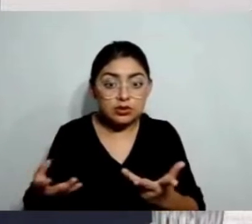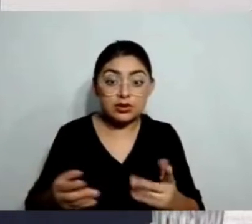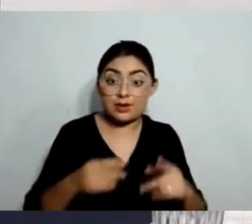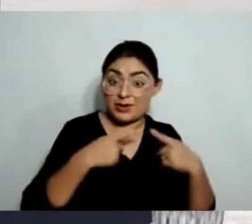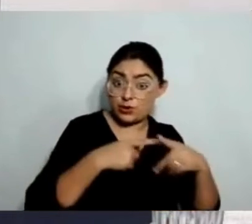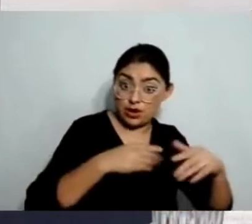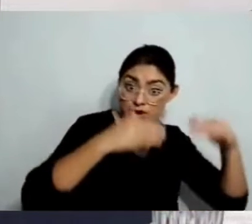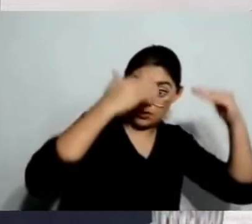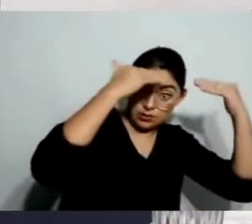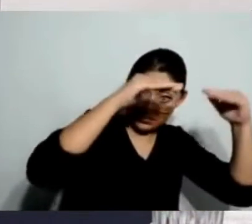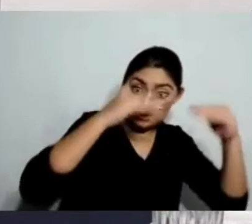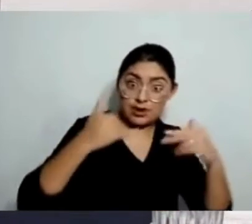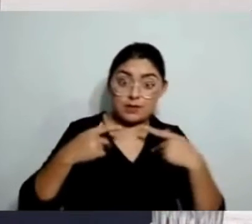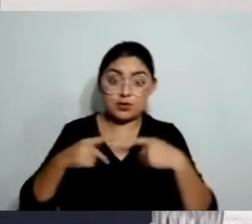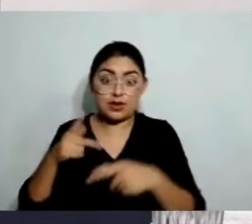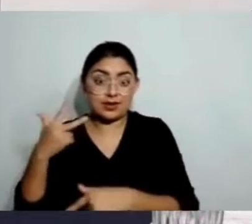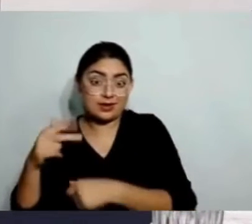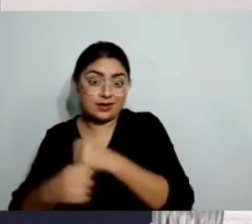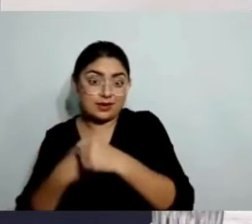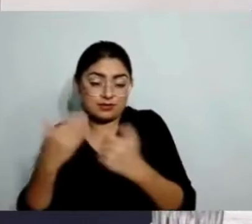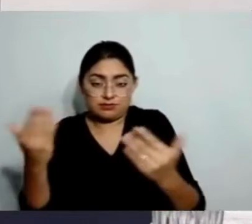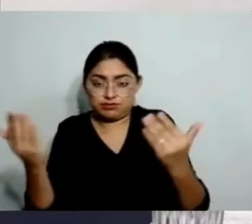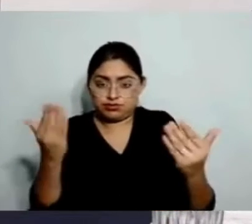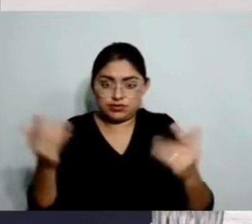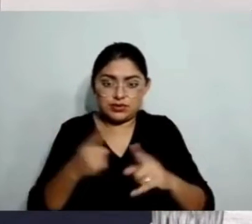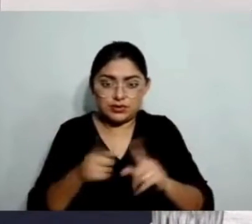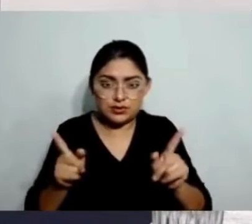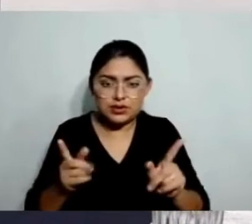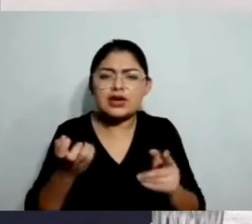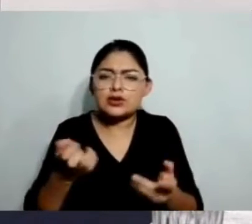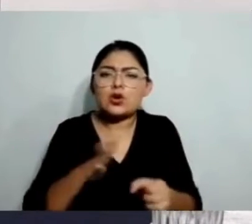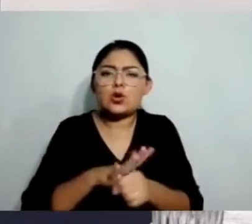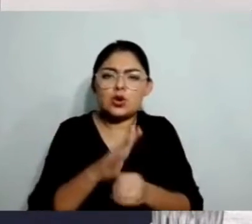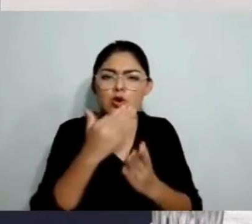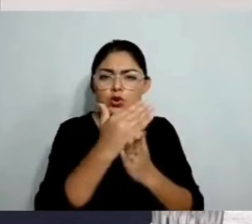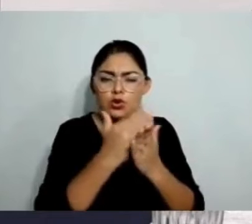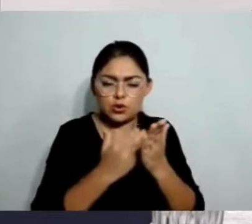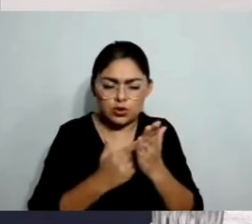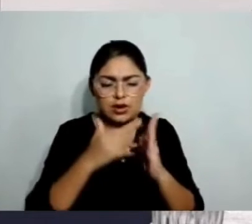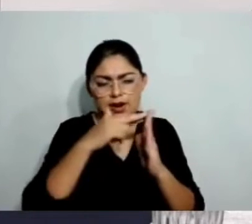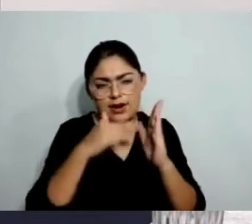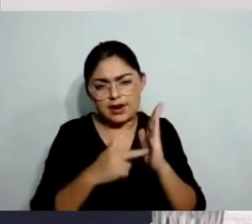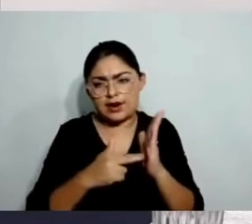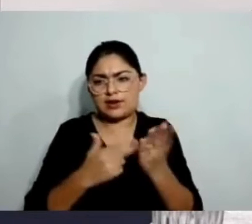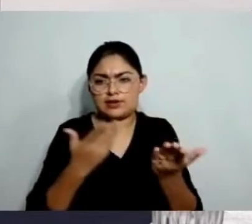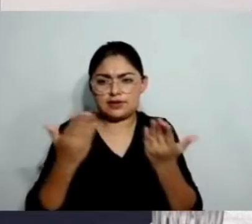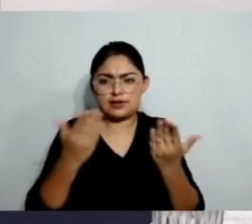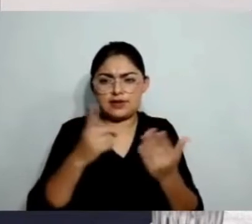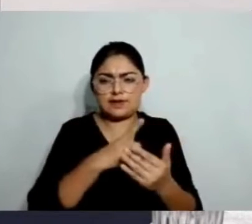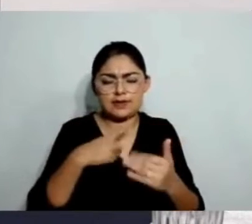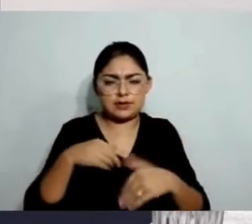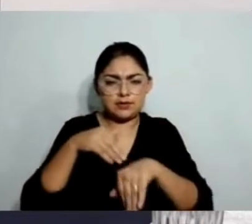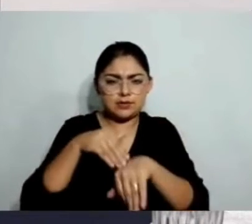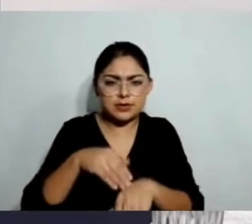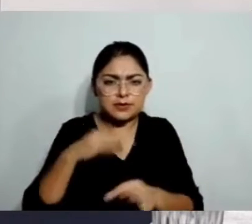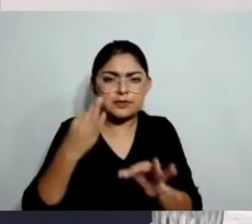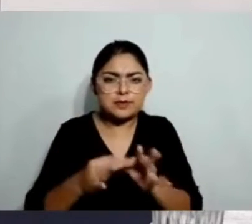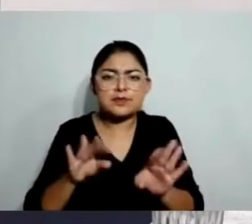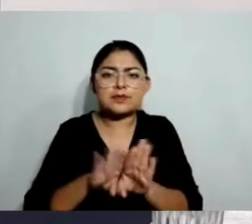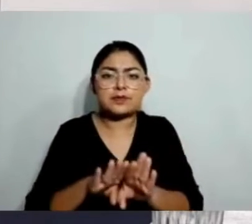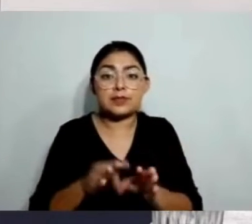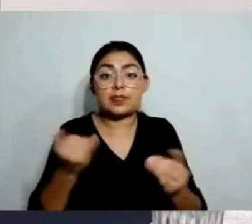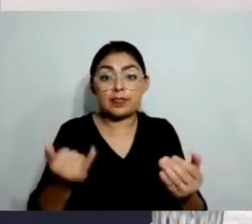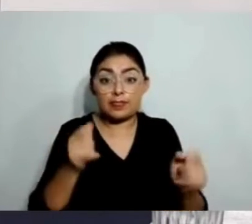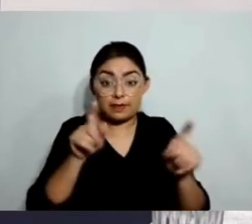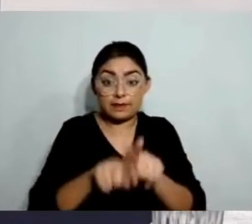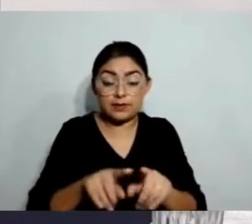Cuáles son los estándares diferenciados que se deben de observar y sobre todo en clave de lo que no se puede hacer lo que no